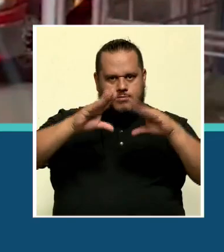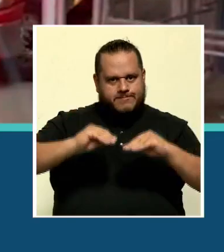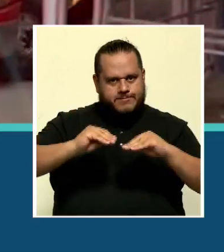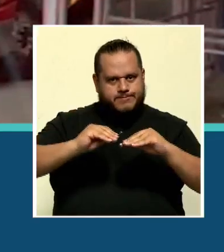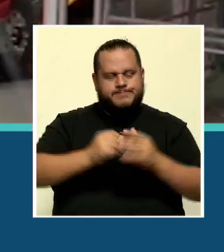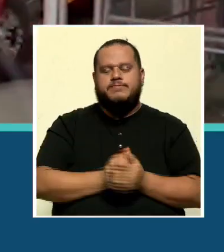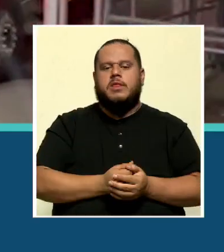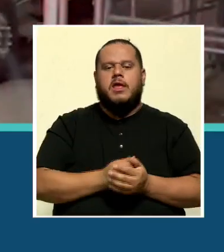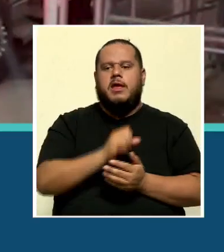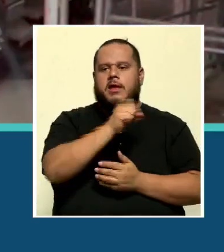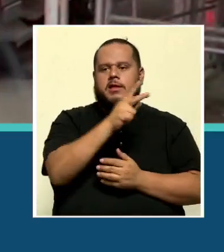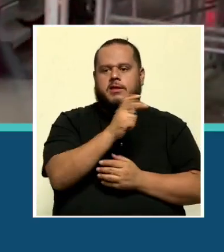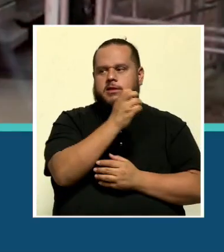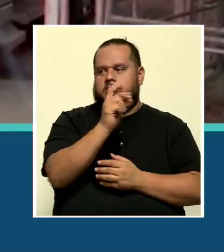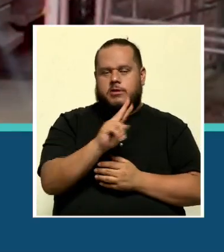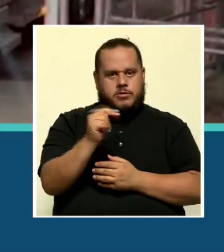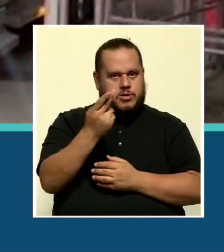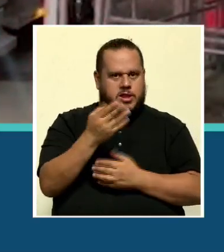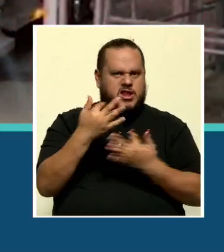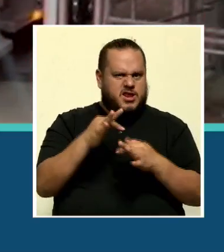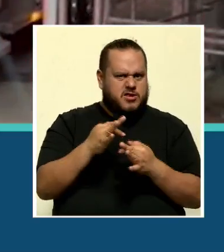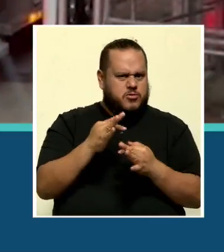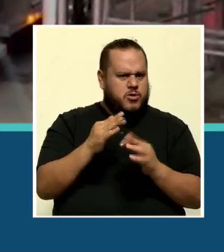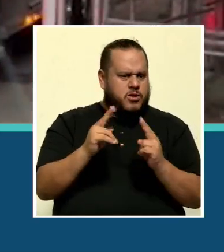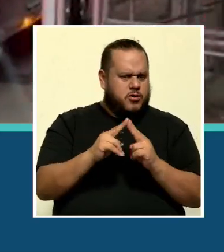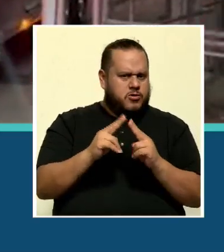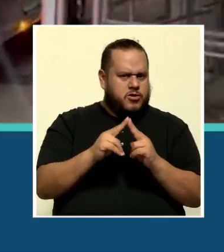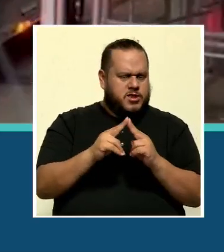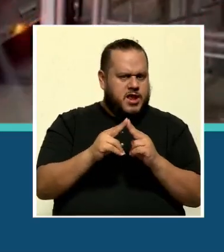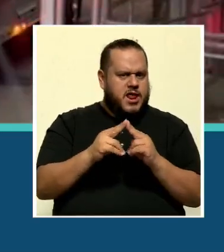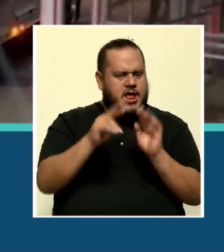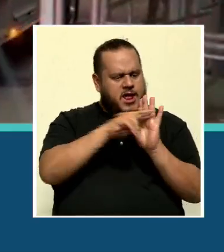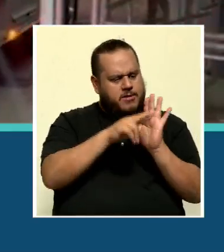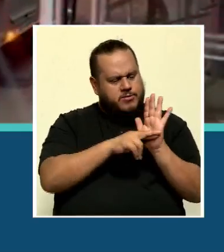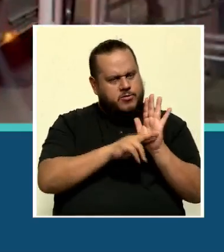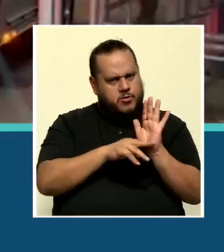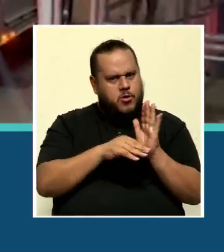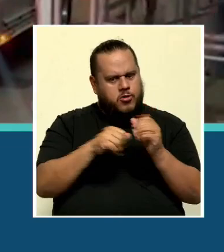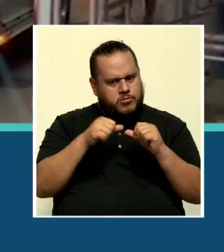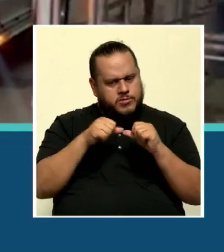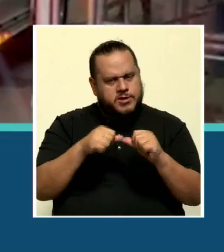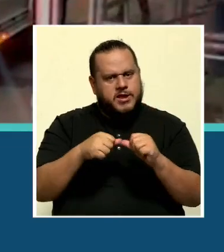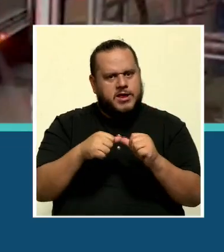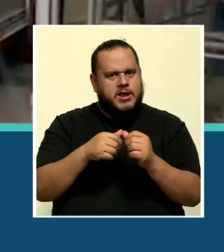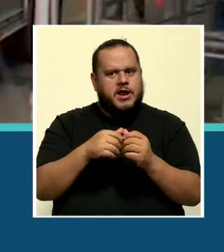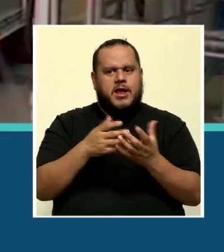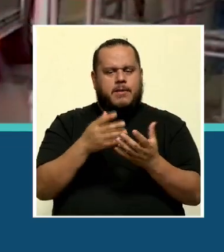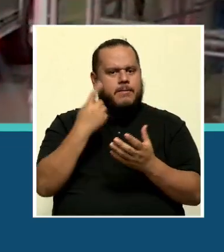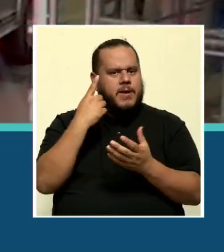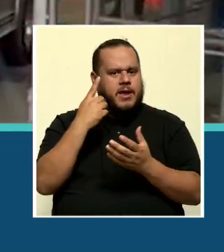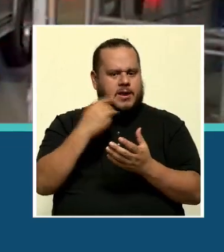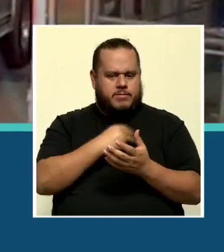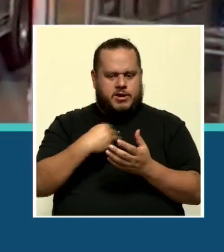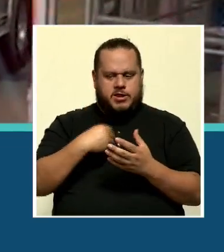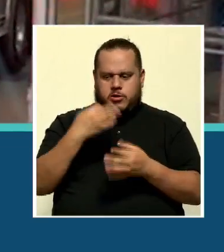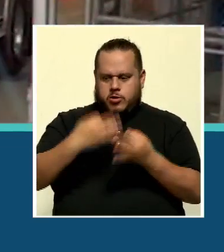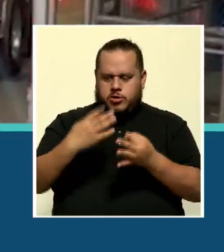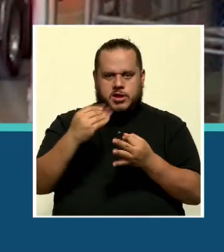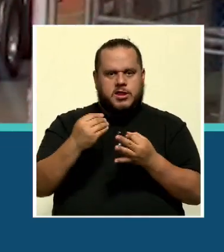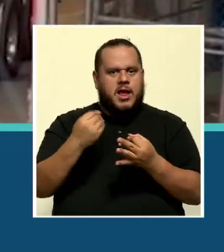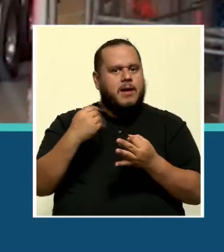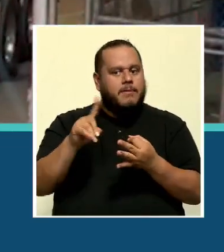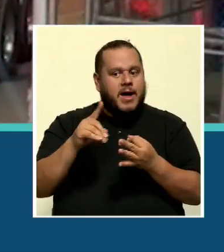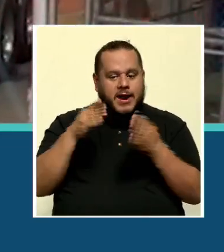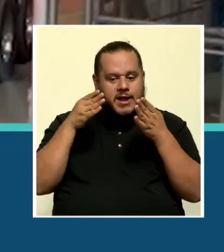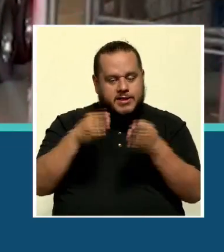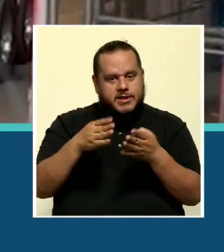13 Costa Rica Noticias intentó conocer el protocolo que tiene el Ministerio de Justicia y Adaptación Social para atender incendios dentro de las